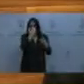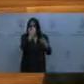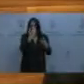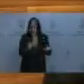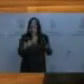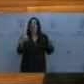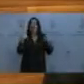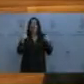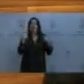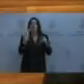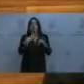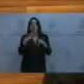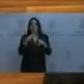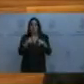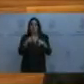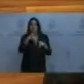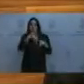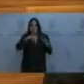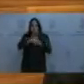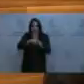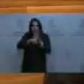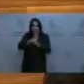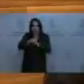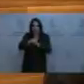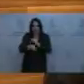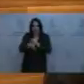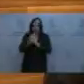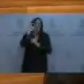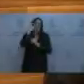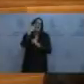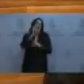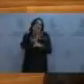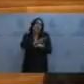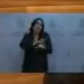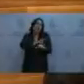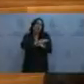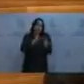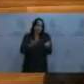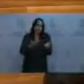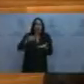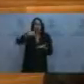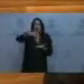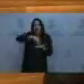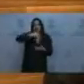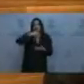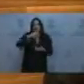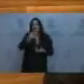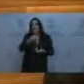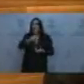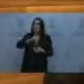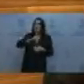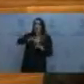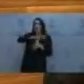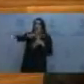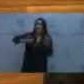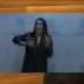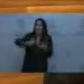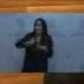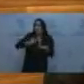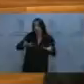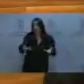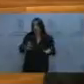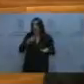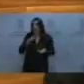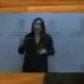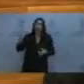responsabilidad política de esa gestión. Ya sé que la consejera del ramo cada vez que viene dice que esto fue la crisis, ahora la